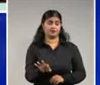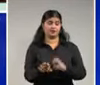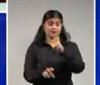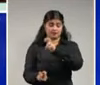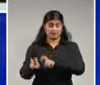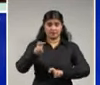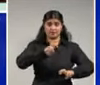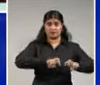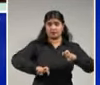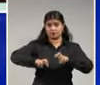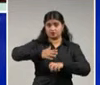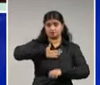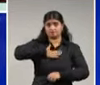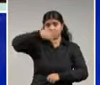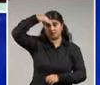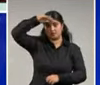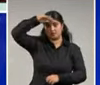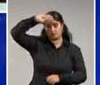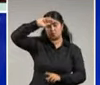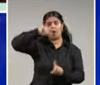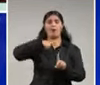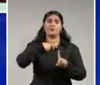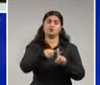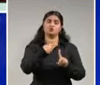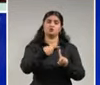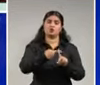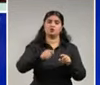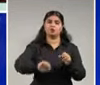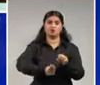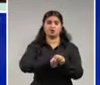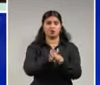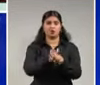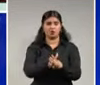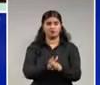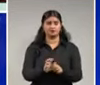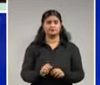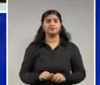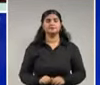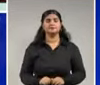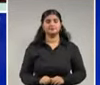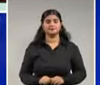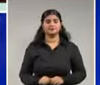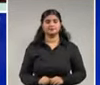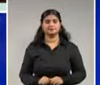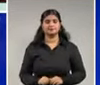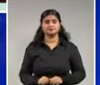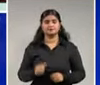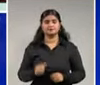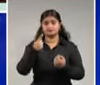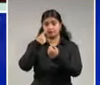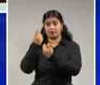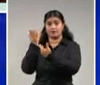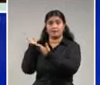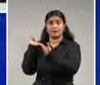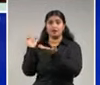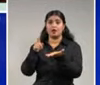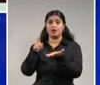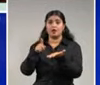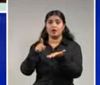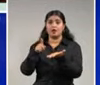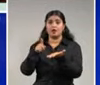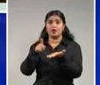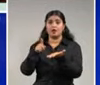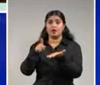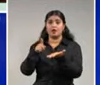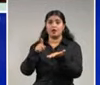acumulado se ha resultado positivo a la COVID. Ahí tenemos el comportamiento por provincia. Las provincias con mayor, primero se